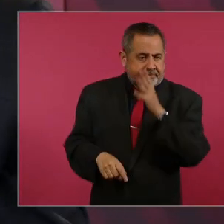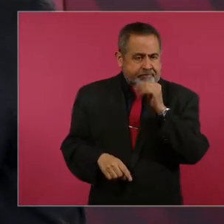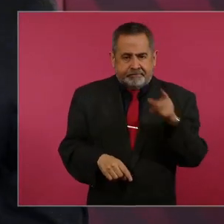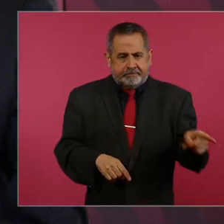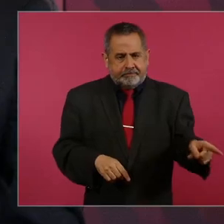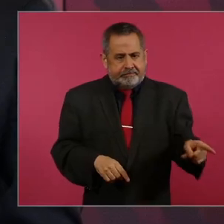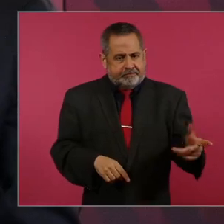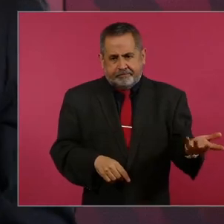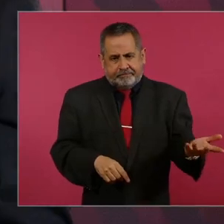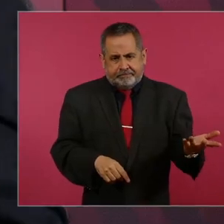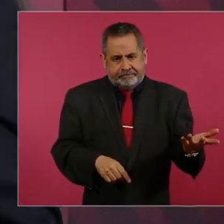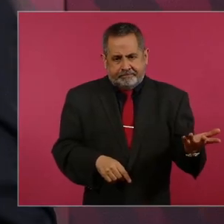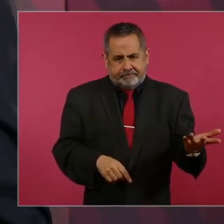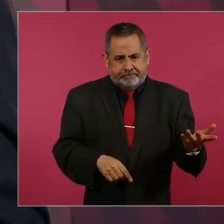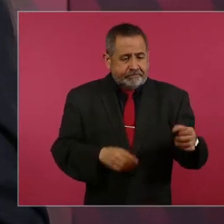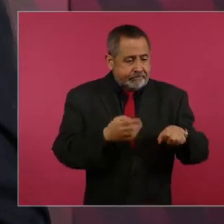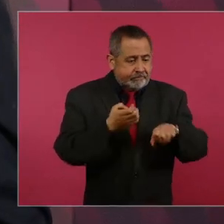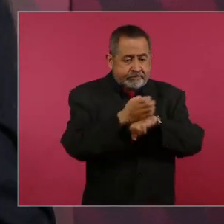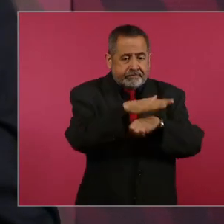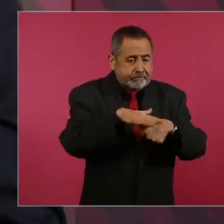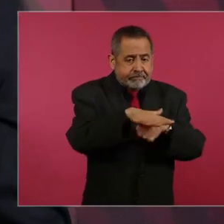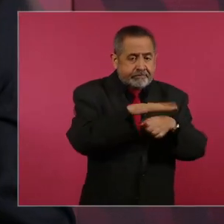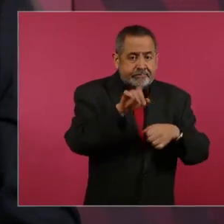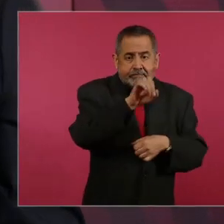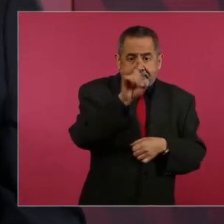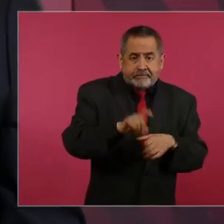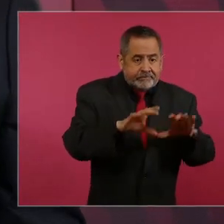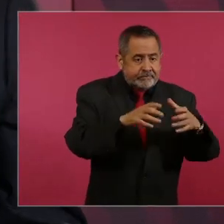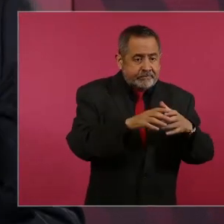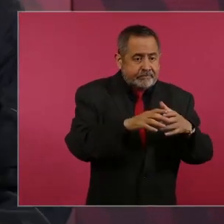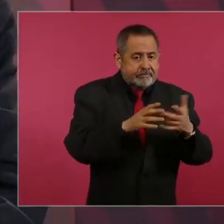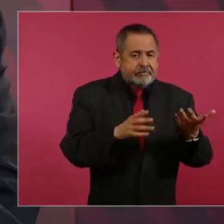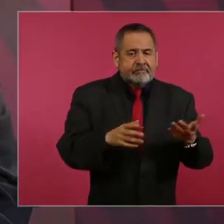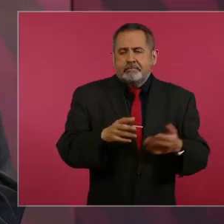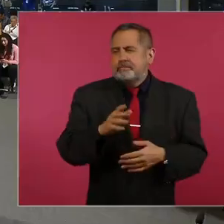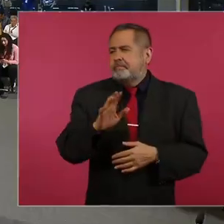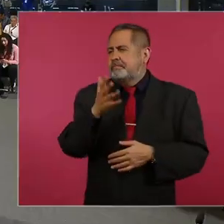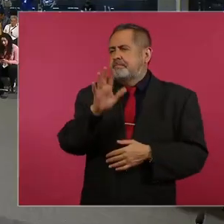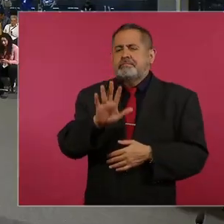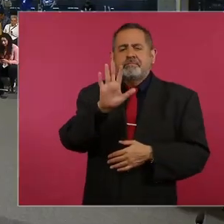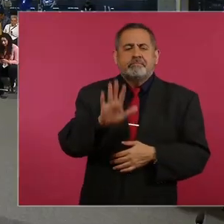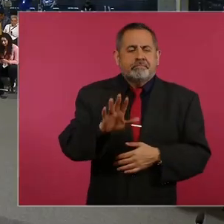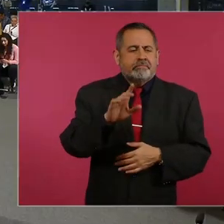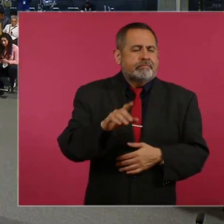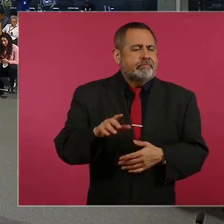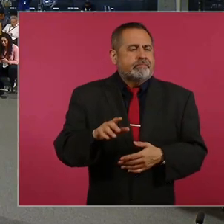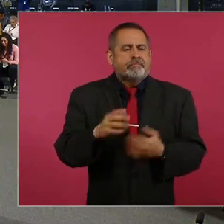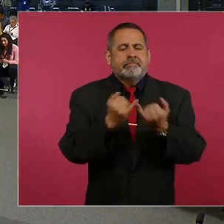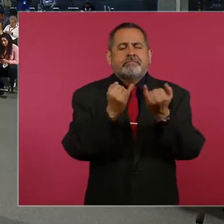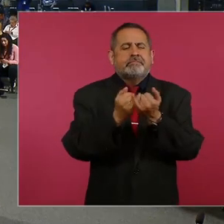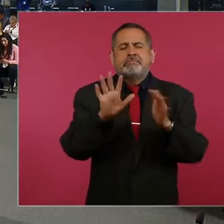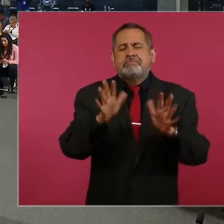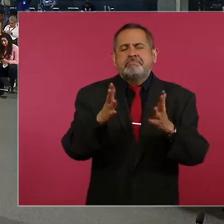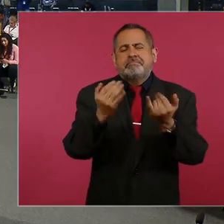es como si el gobernador de Tamaulipas